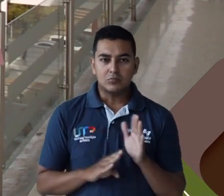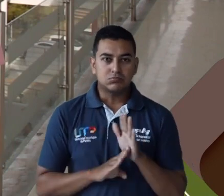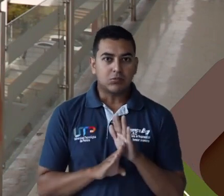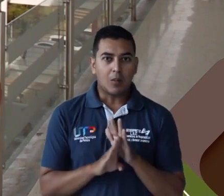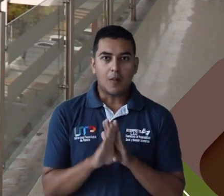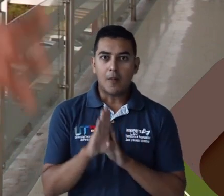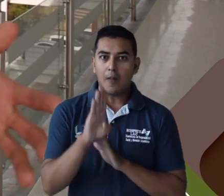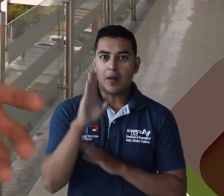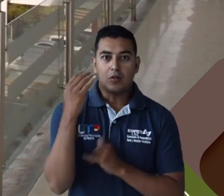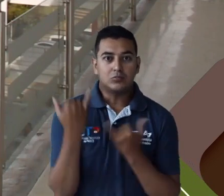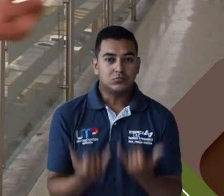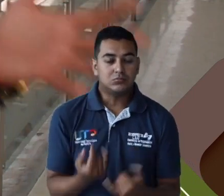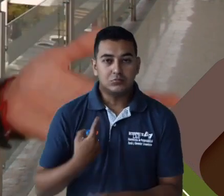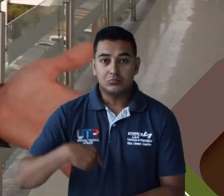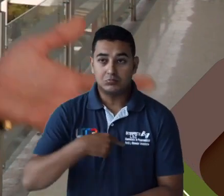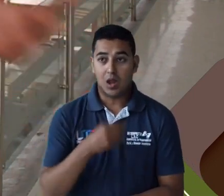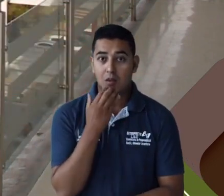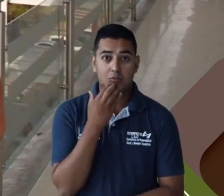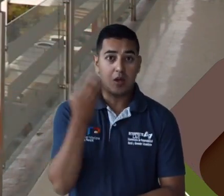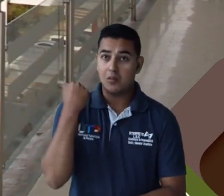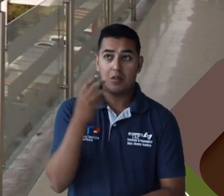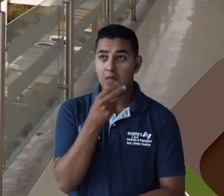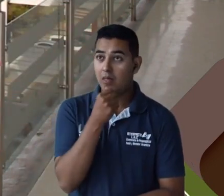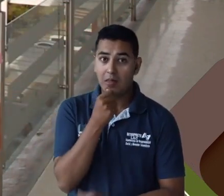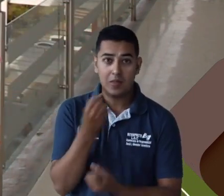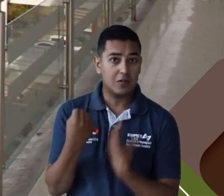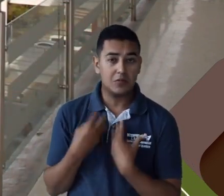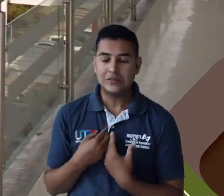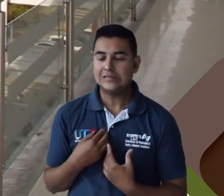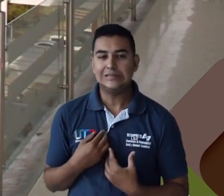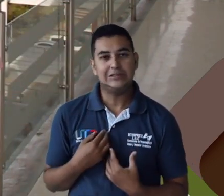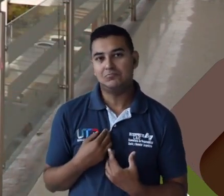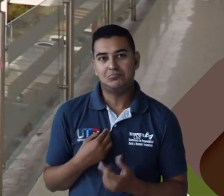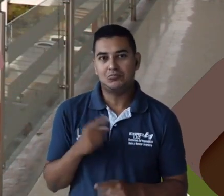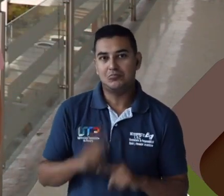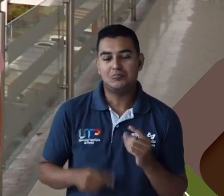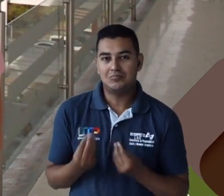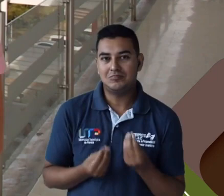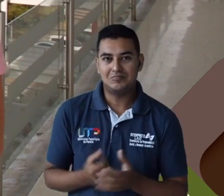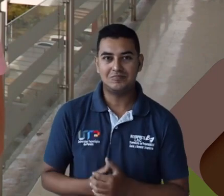nivel que quizás si no hubiese tenido esa oportunidad no hubiera llegado.